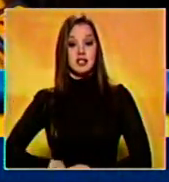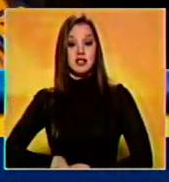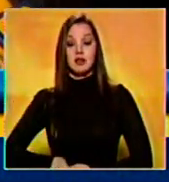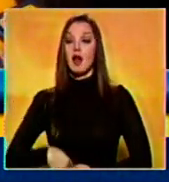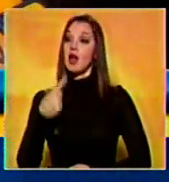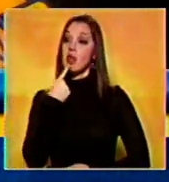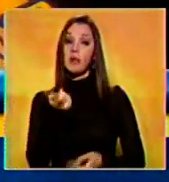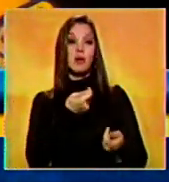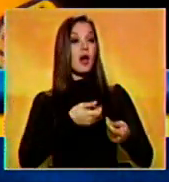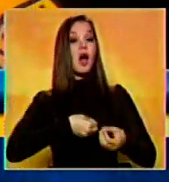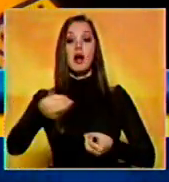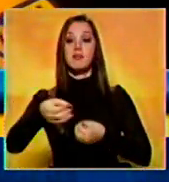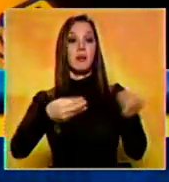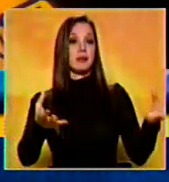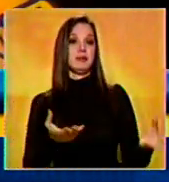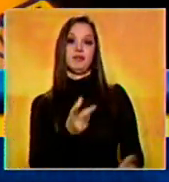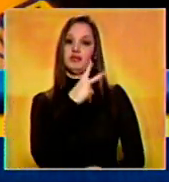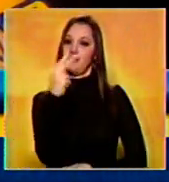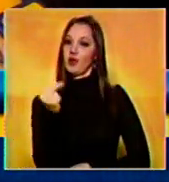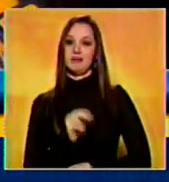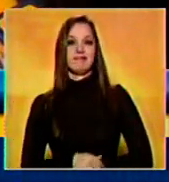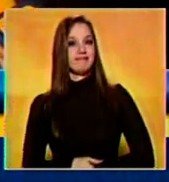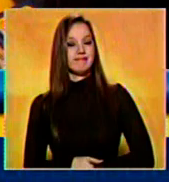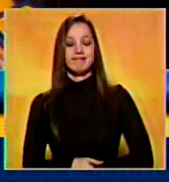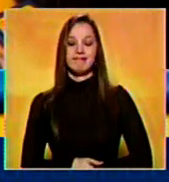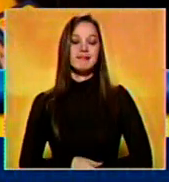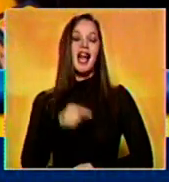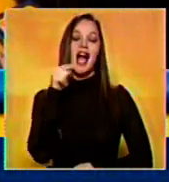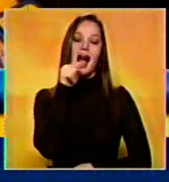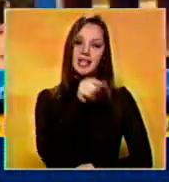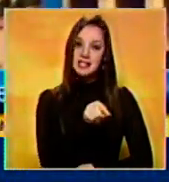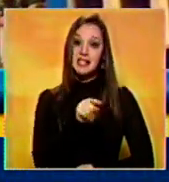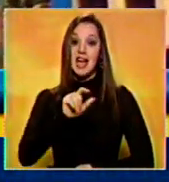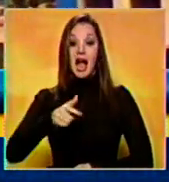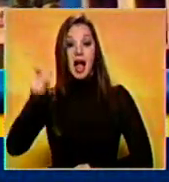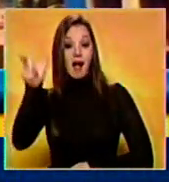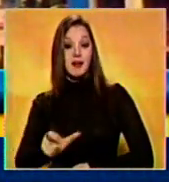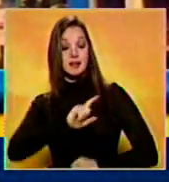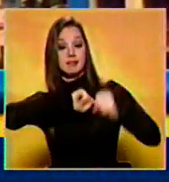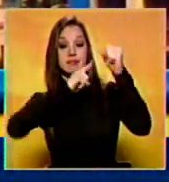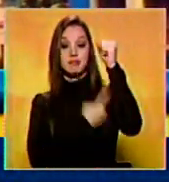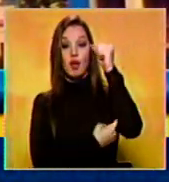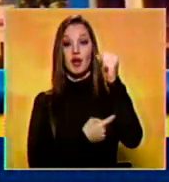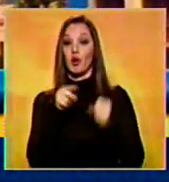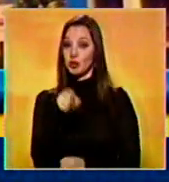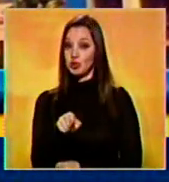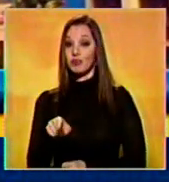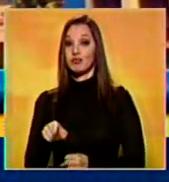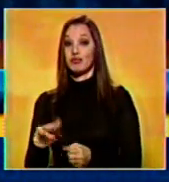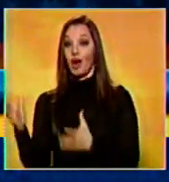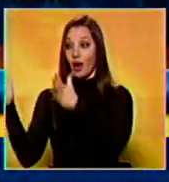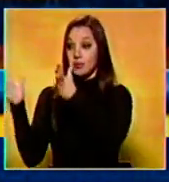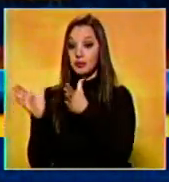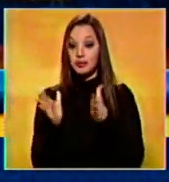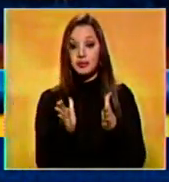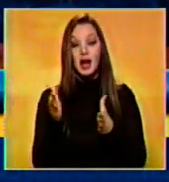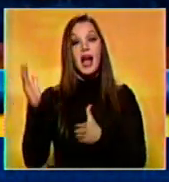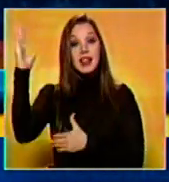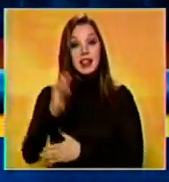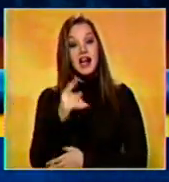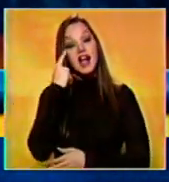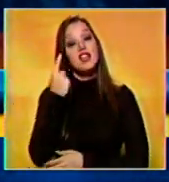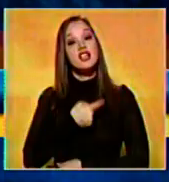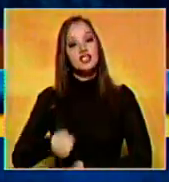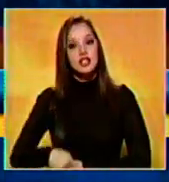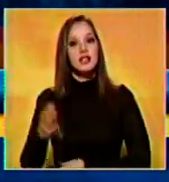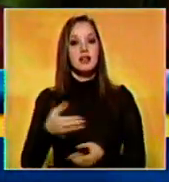y repartírselo a los buhoneros. No, ahí tiene que haber una mano pelúa. El Hospital Antonio María Pineda recibió dotación semanal que